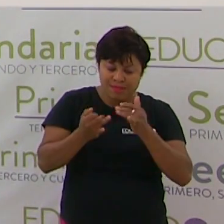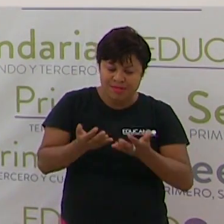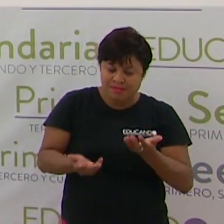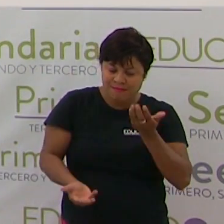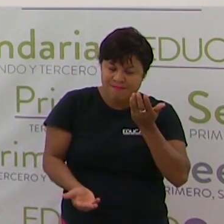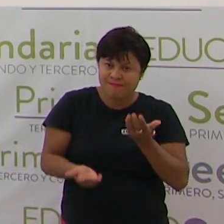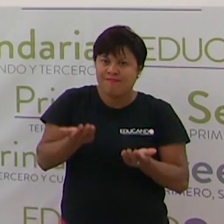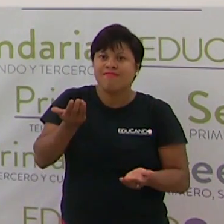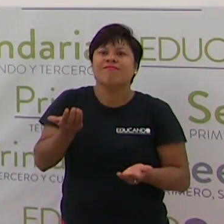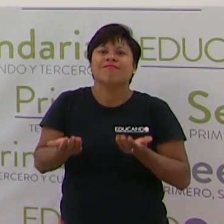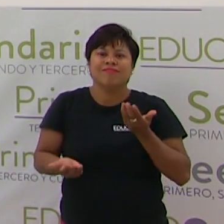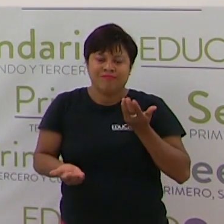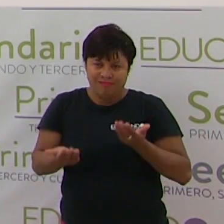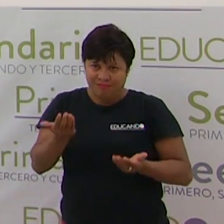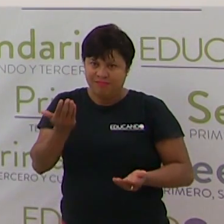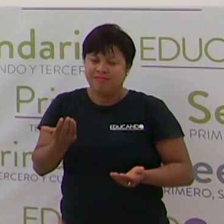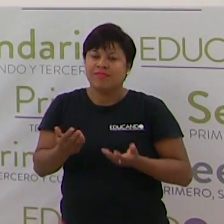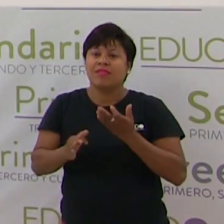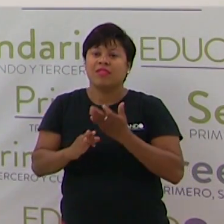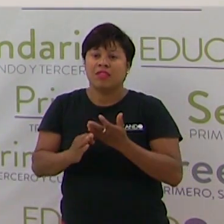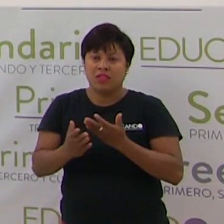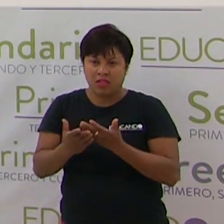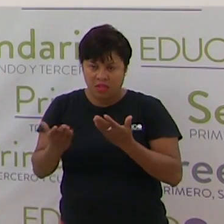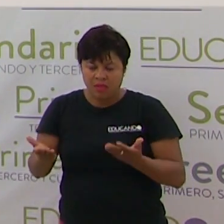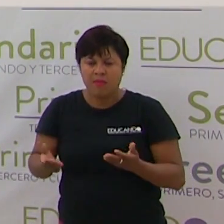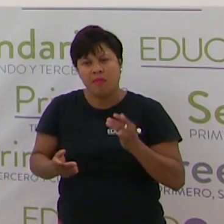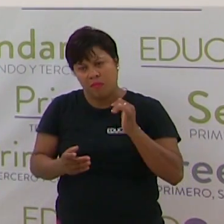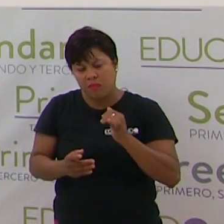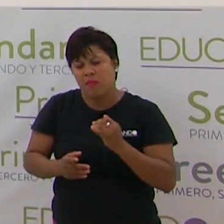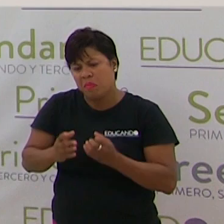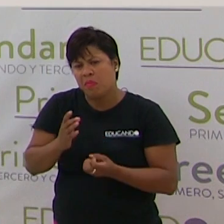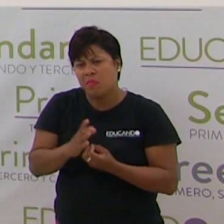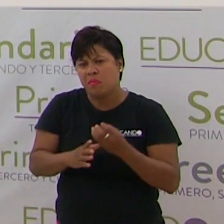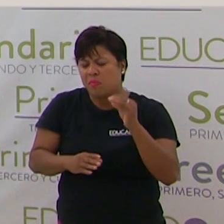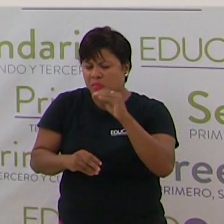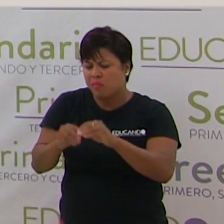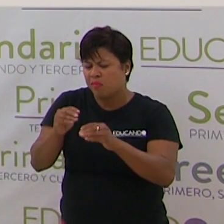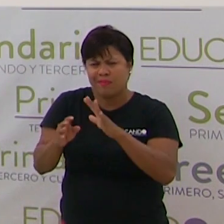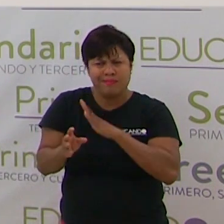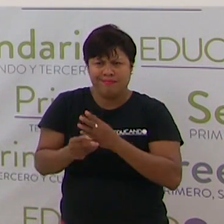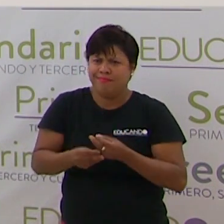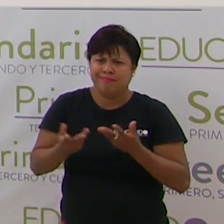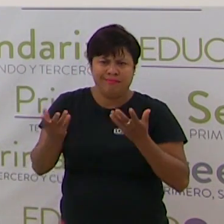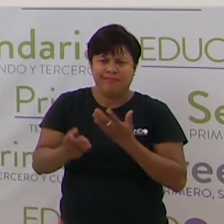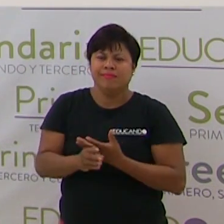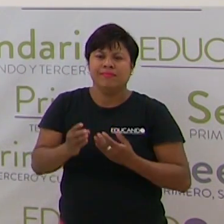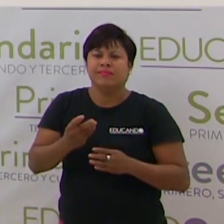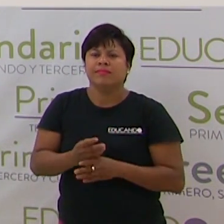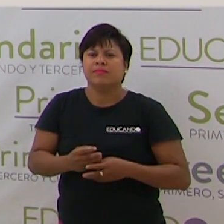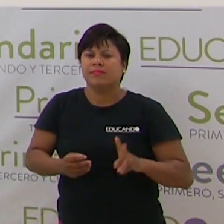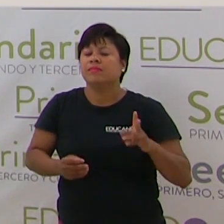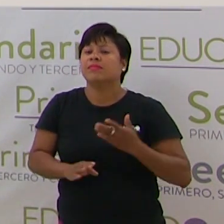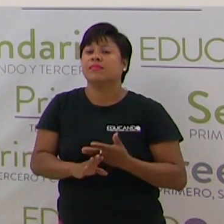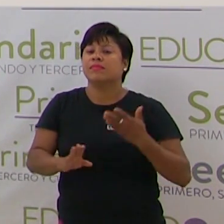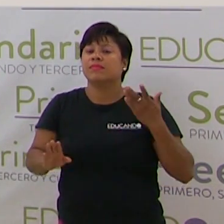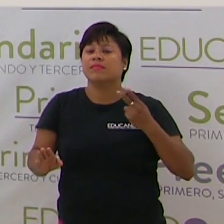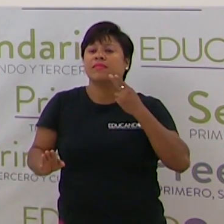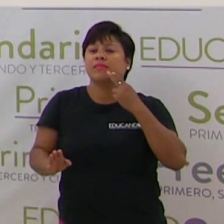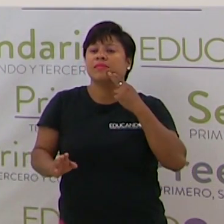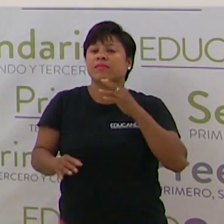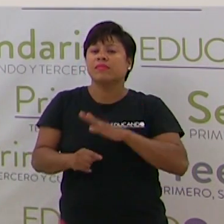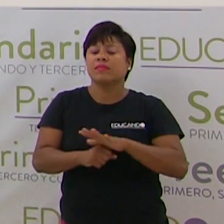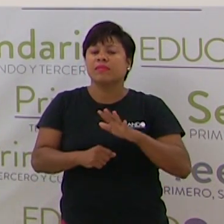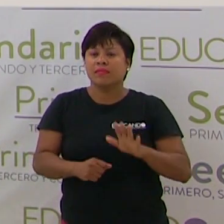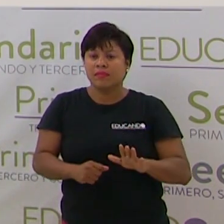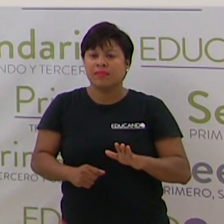Ahora, ¿qué utilizamos? Utilizamos la báscula y en fin, hay muchas herramientas. Pero anteriormente, ¿qué se utilizaba? Se